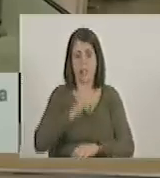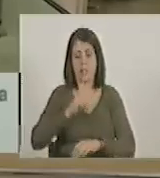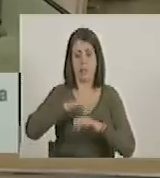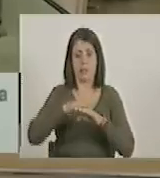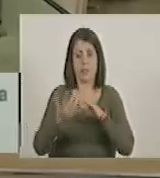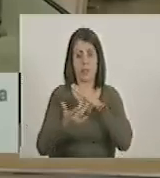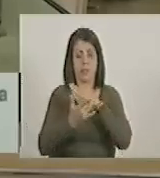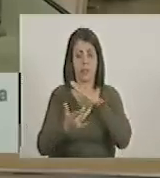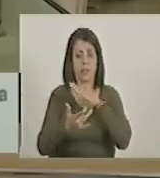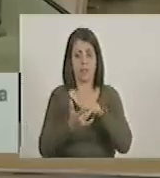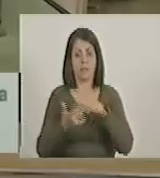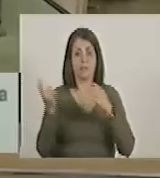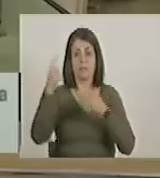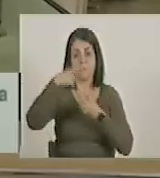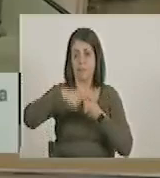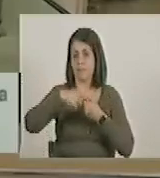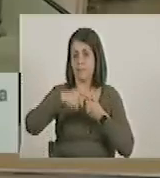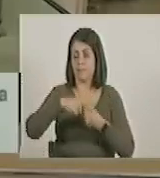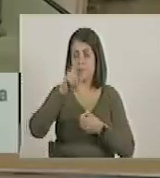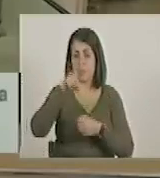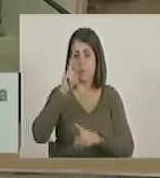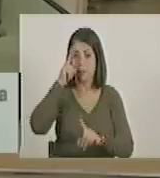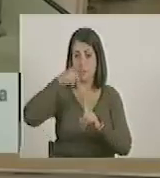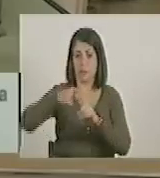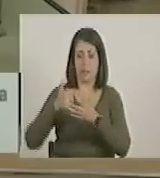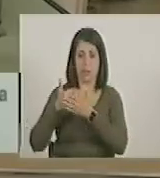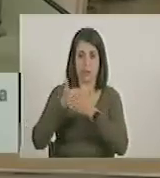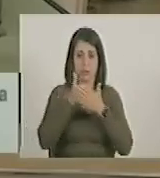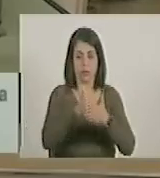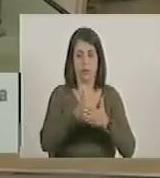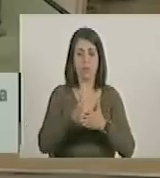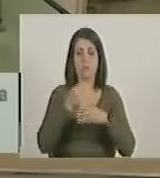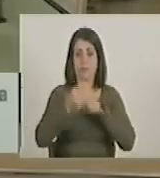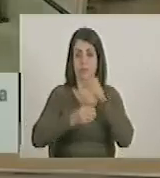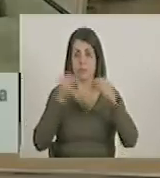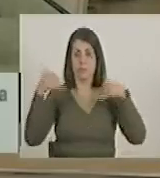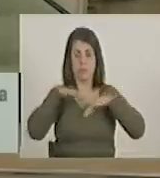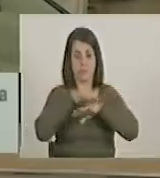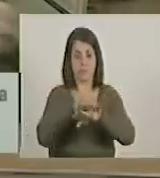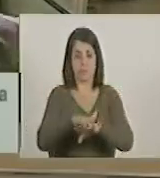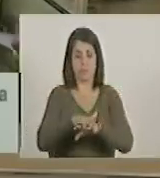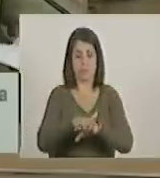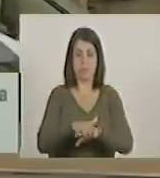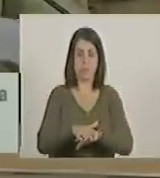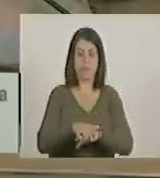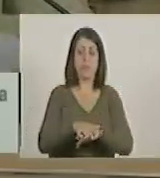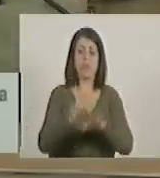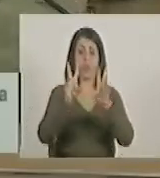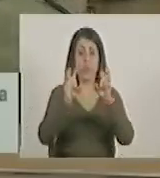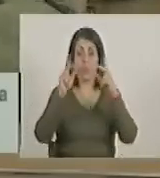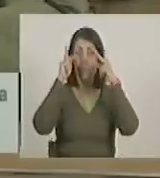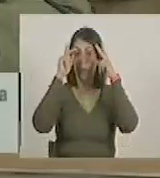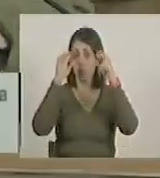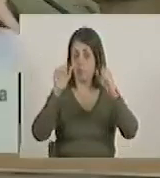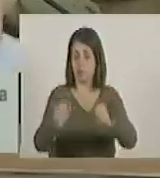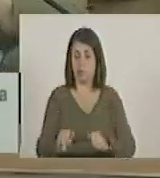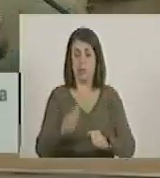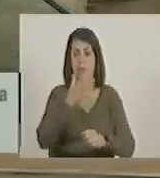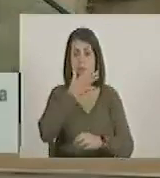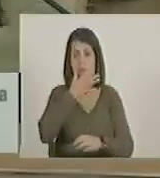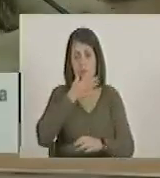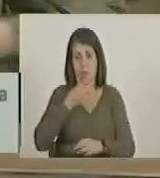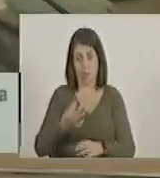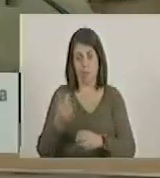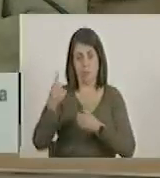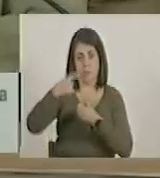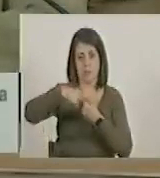y tecnologías inclusivas a fin de favorecer la formulación integral de los nuevos profesionales y facilitar